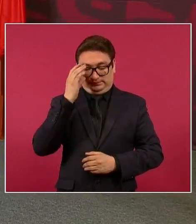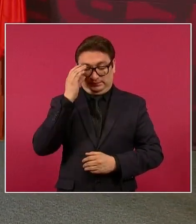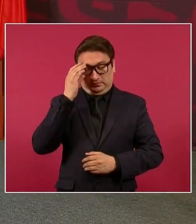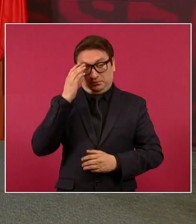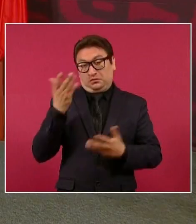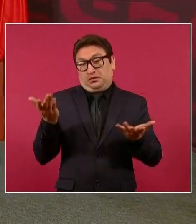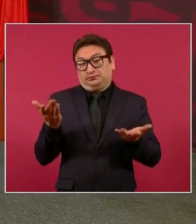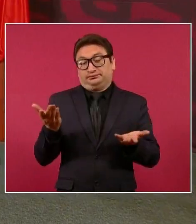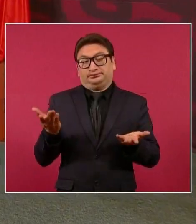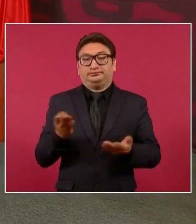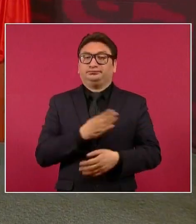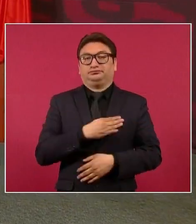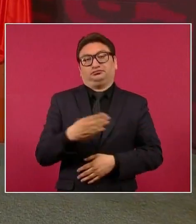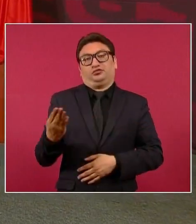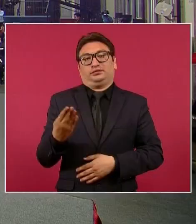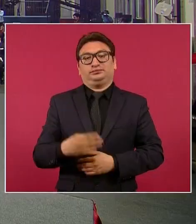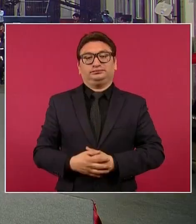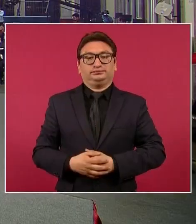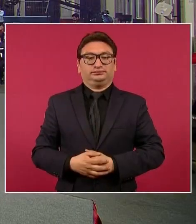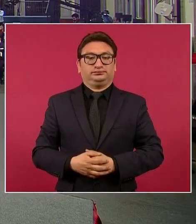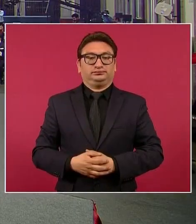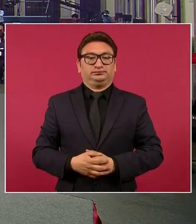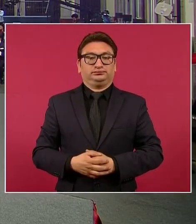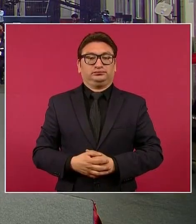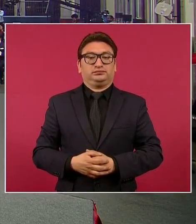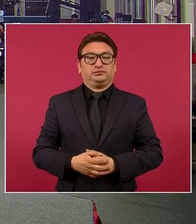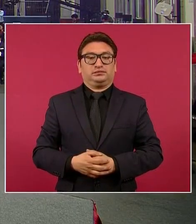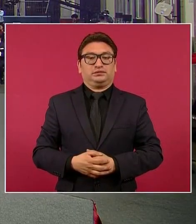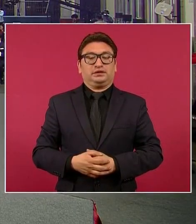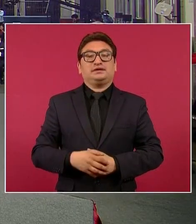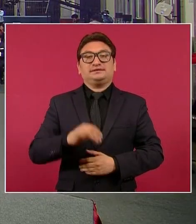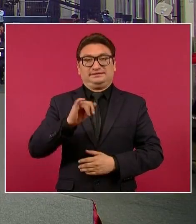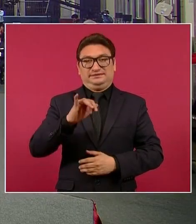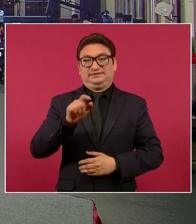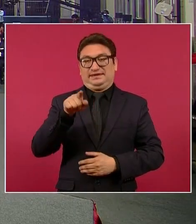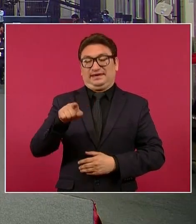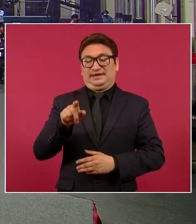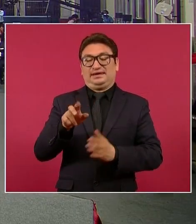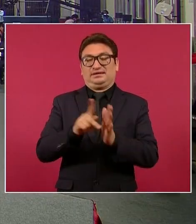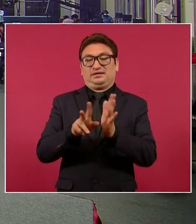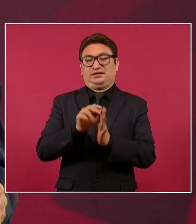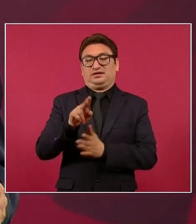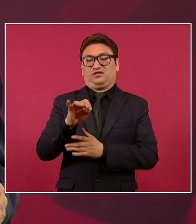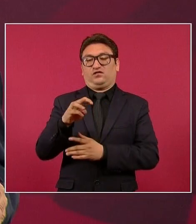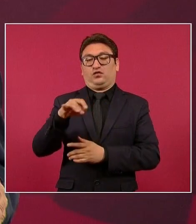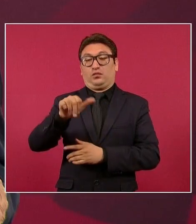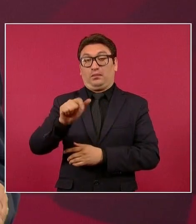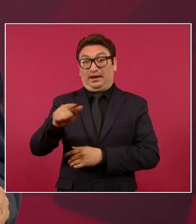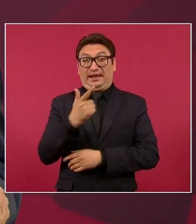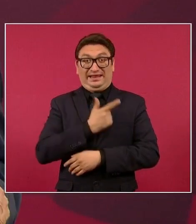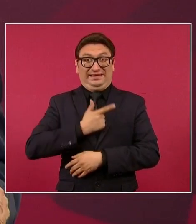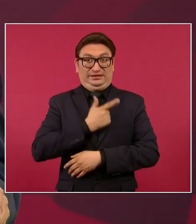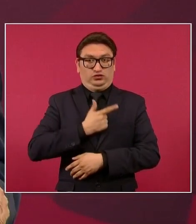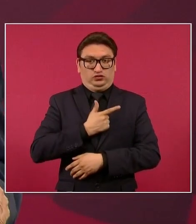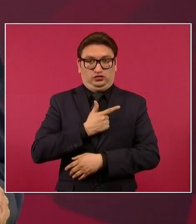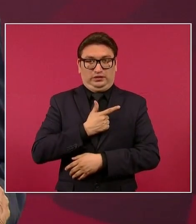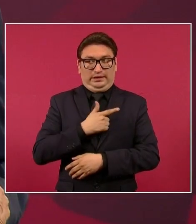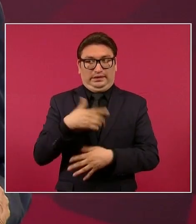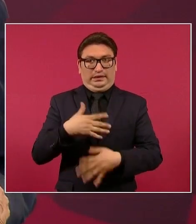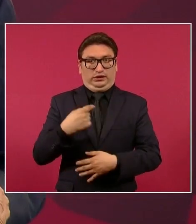pero qué bueno, ¿eh? Bien, si, si al Reforma le hubiese gustado, estaría yo